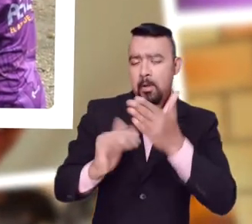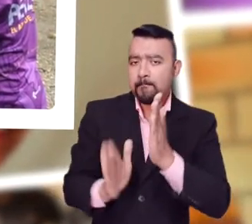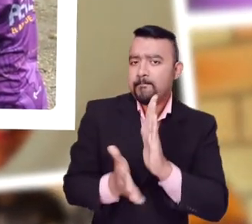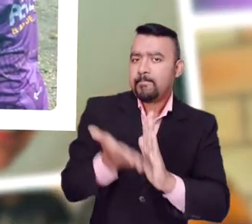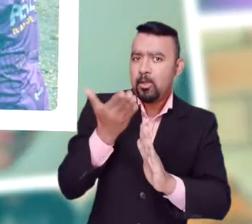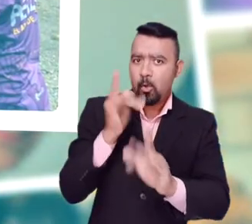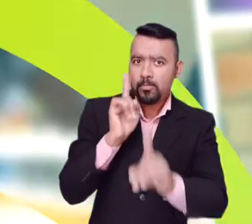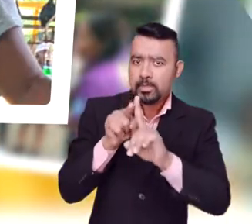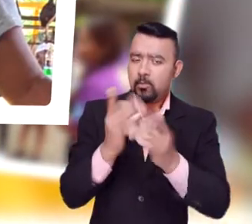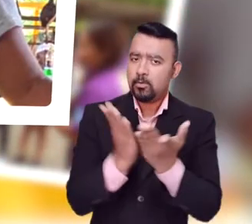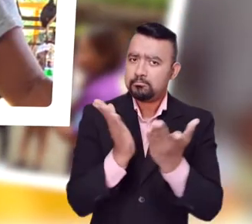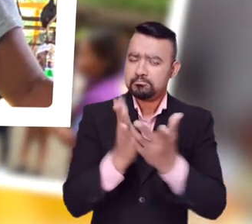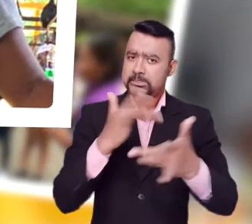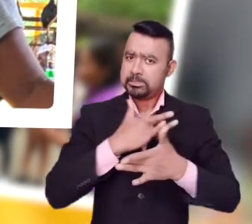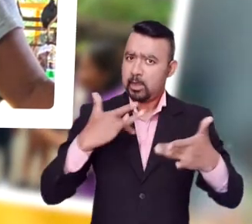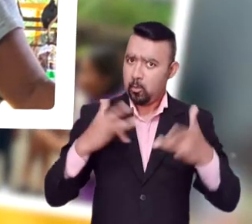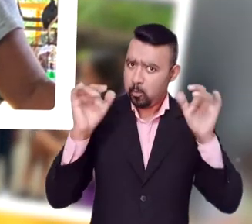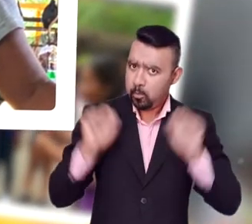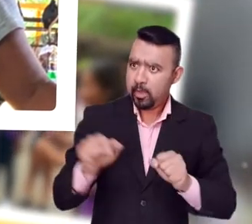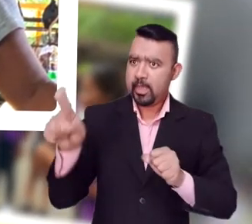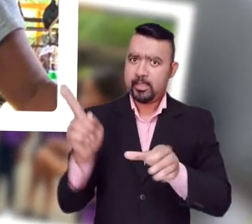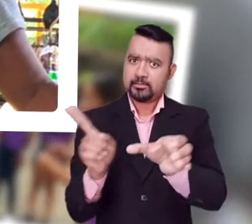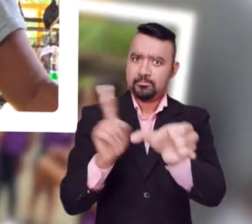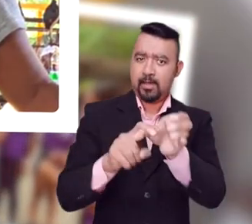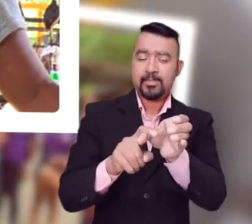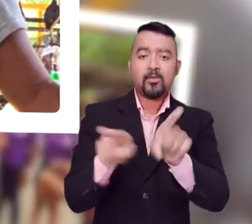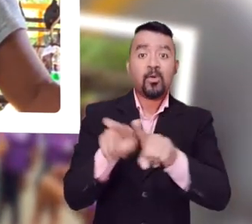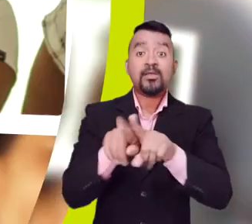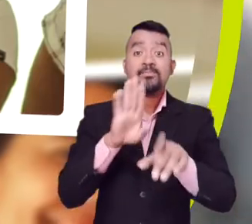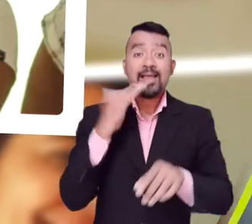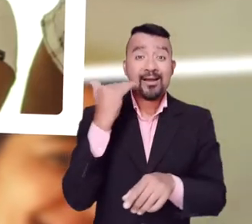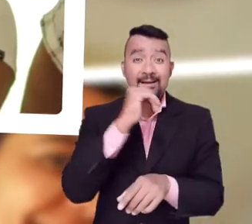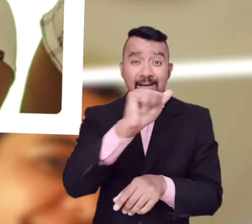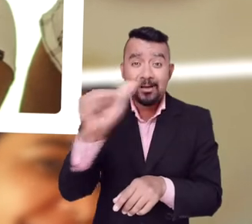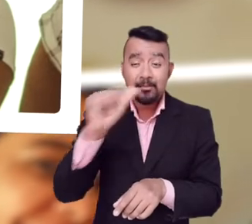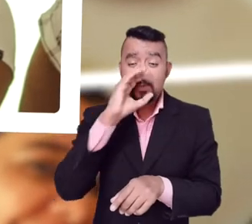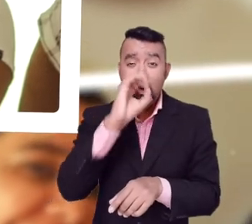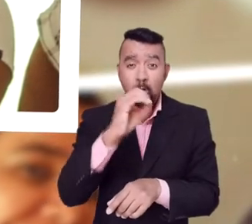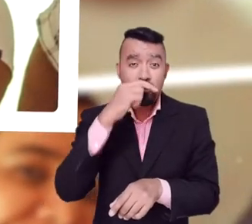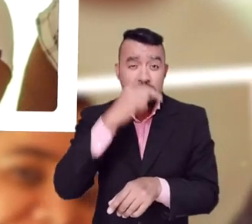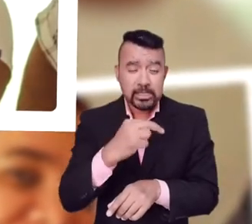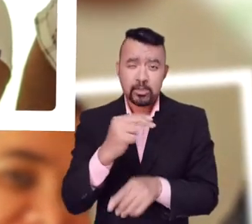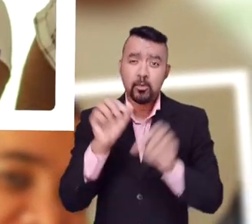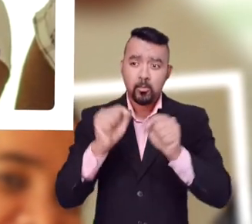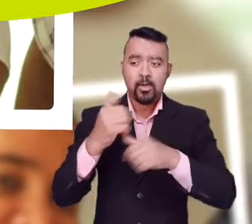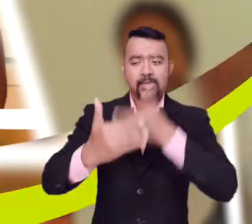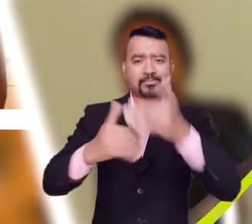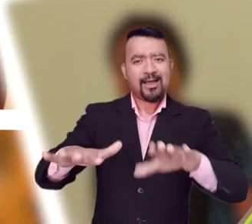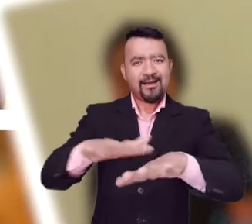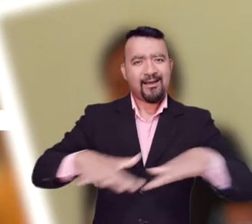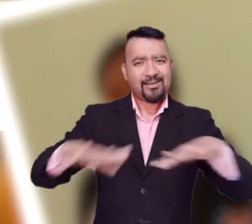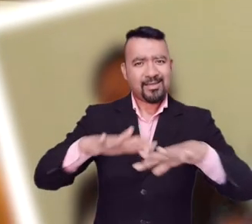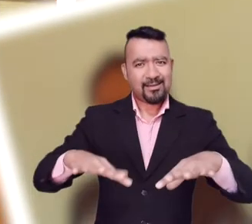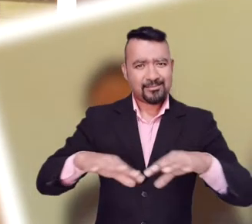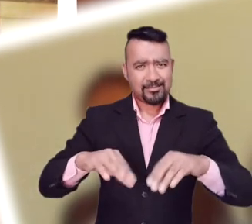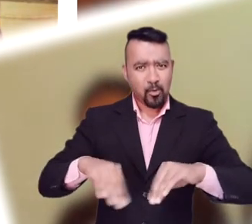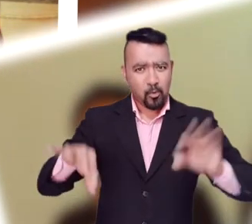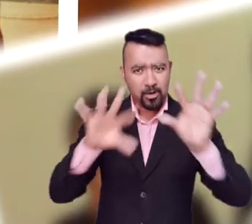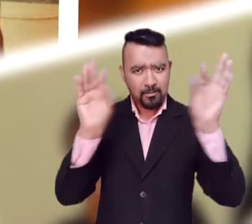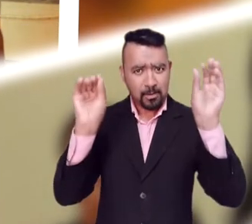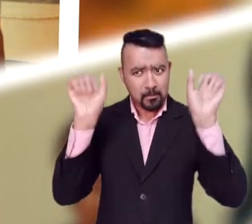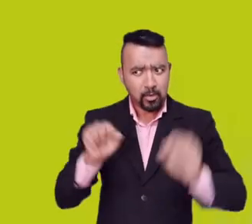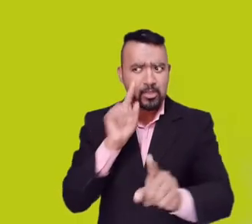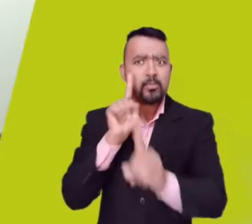mejoramientos de indicadores de salud, de educación y una construcción de unas nuevas realidades para nuestras niñas y niños de toda la región y de todo el